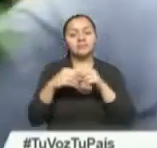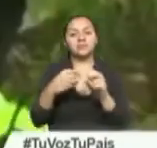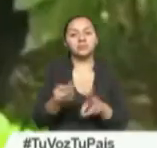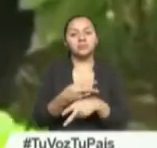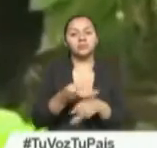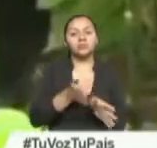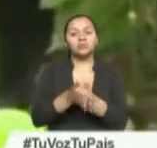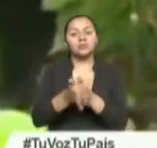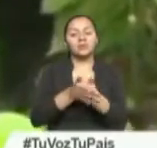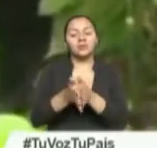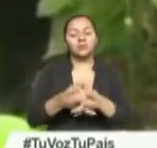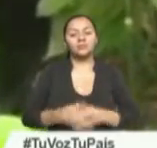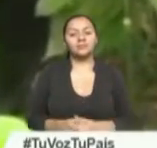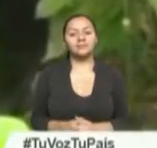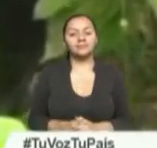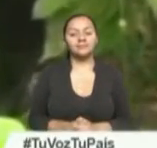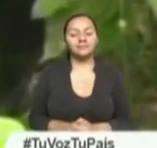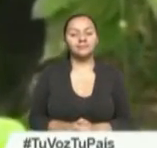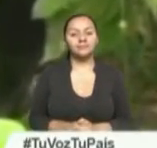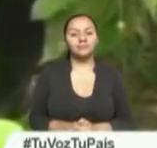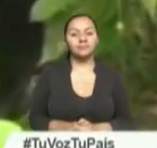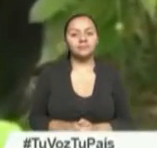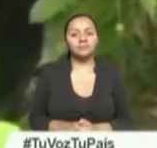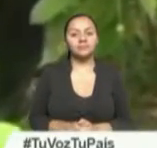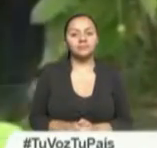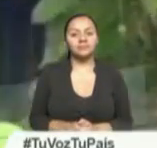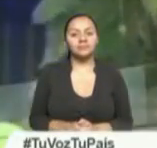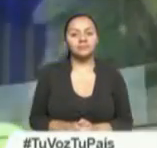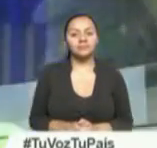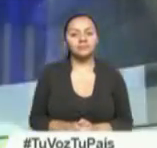del cacao. Carolina Díaz, Noticiero Ciudadano.